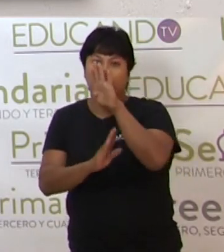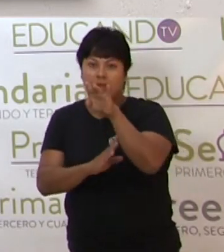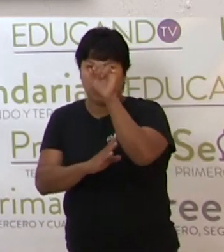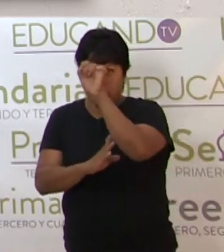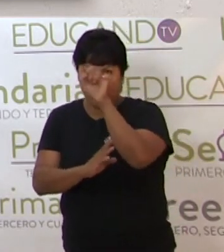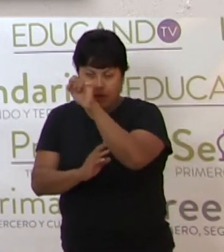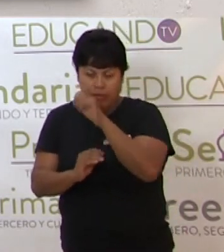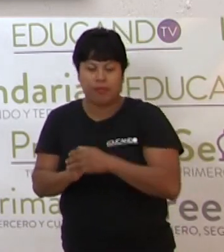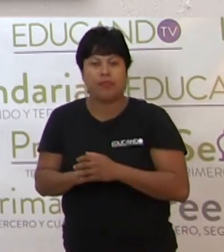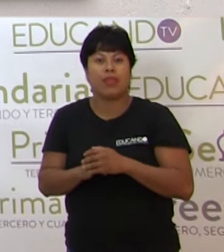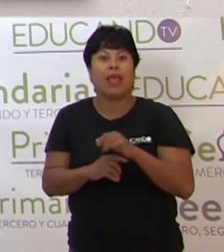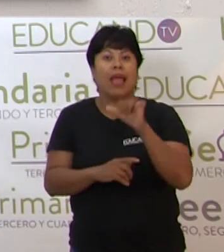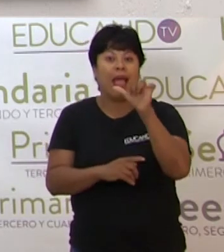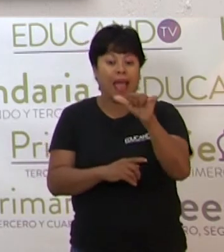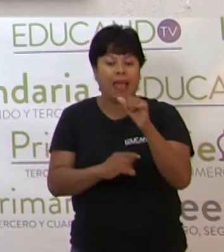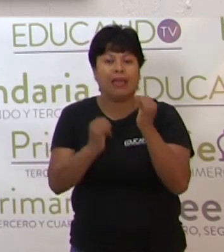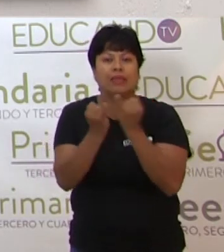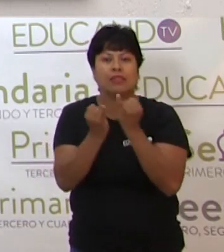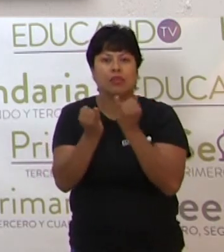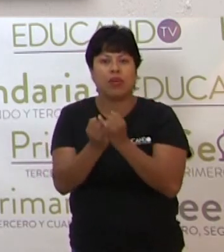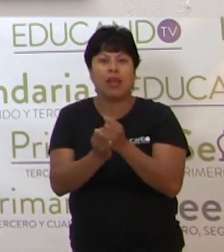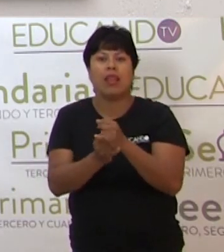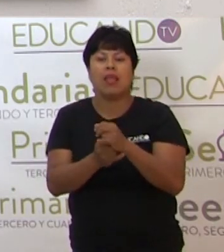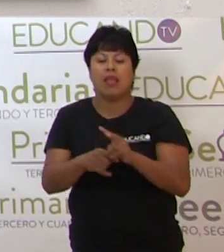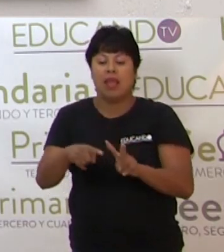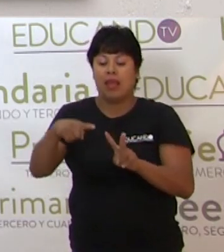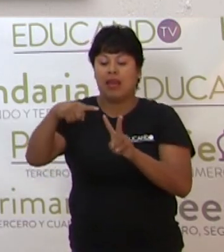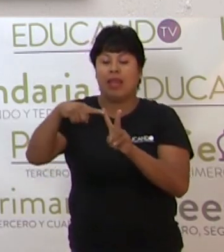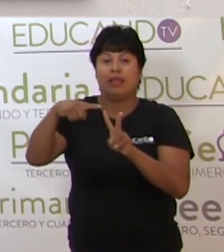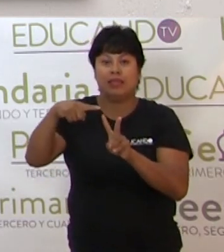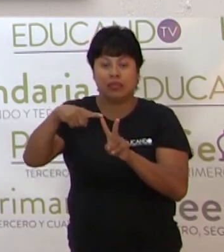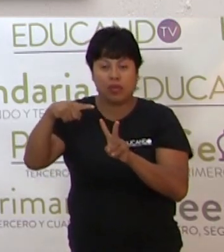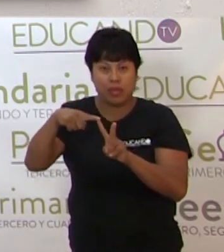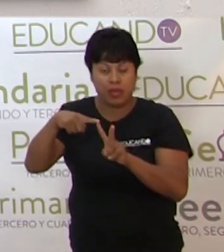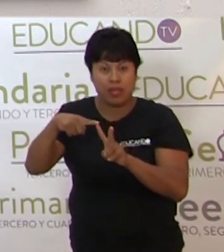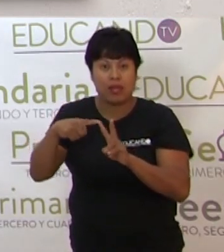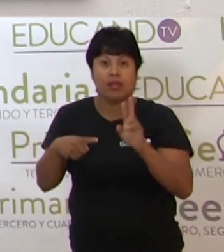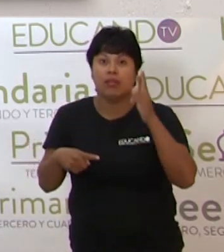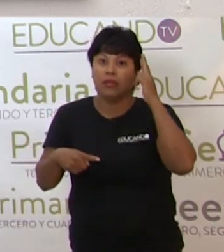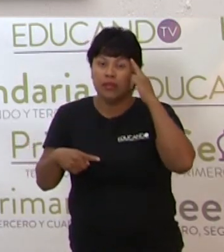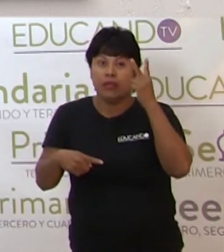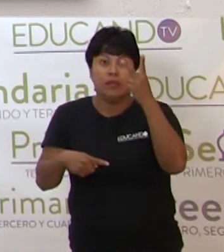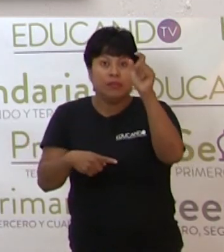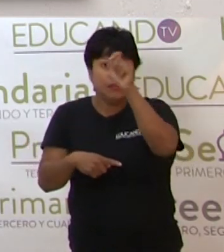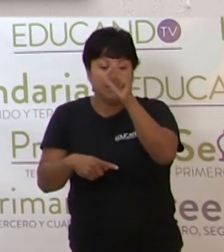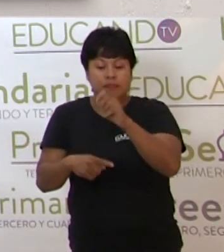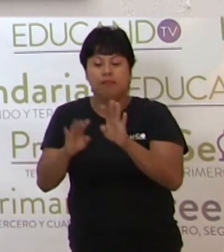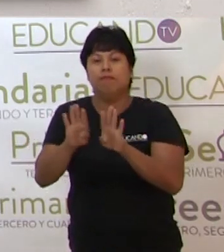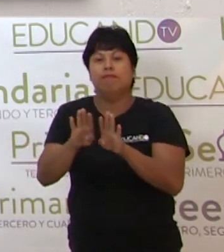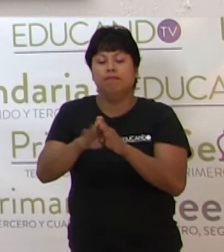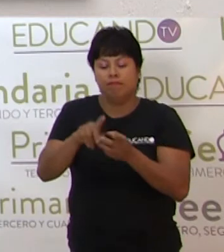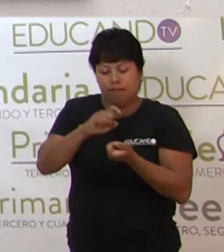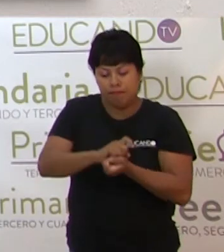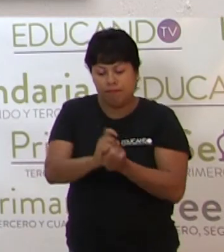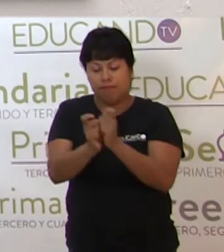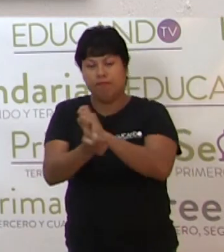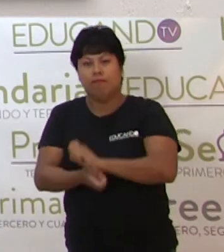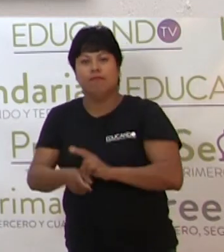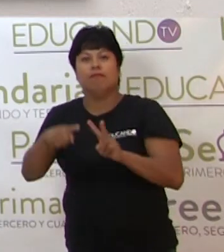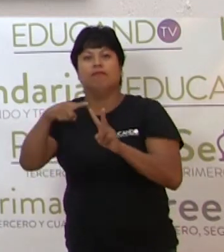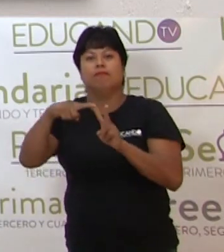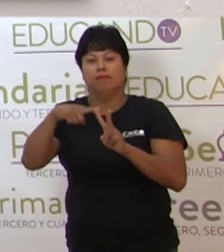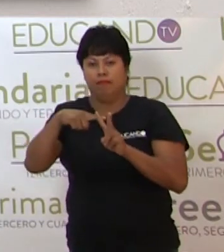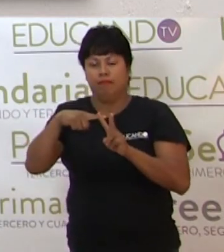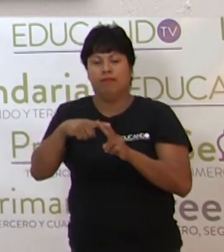cuadrada. A es igual a raíz cuadrada. Recordemos que el cuadrado pasa como raíz